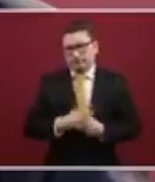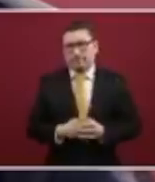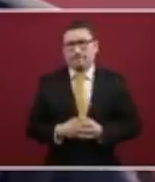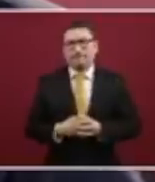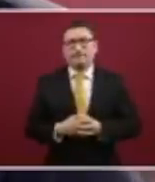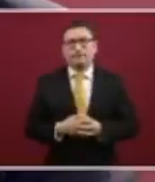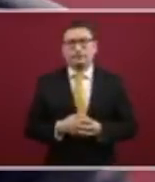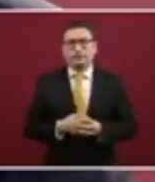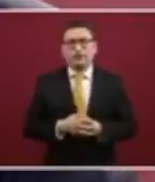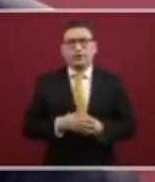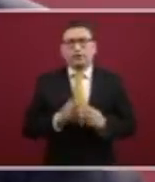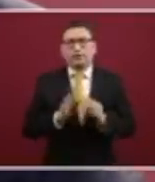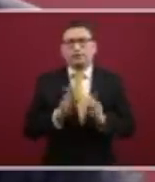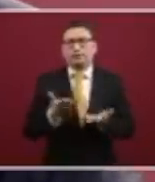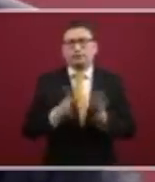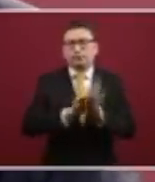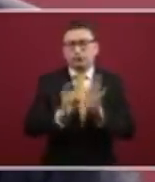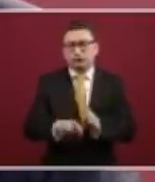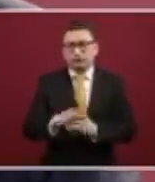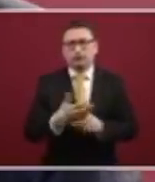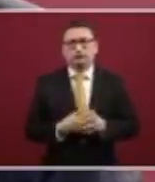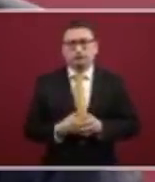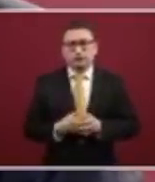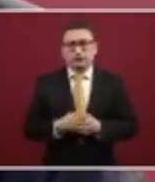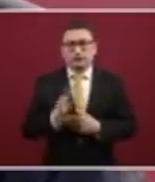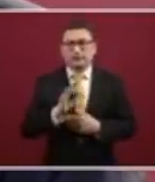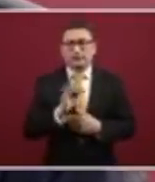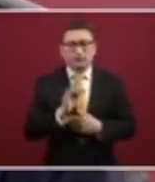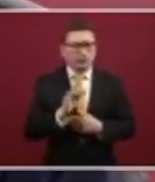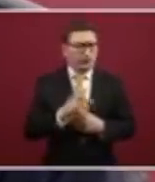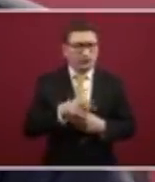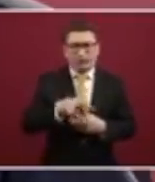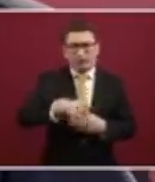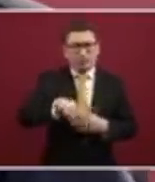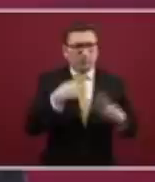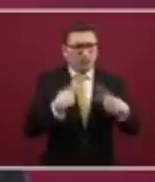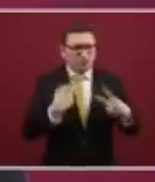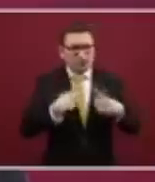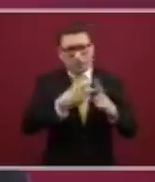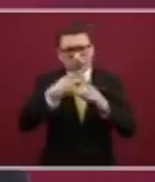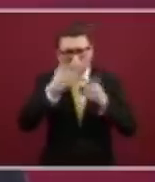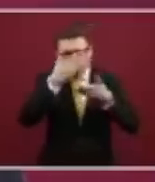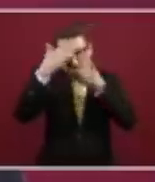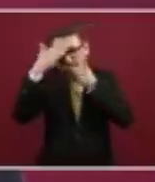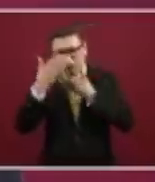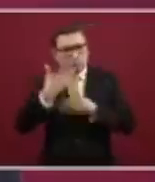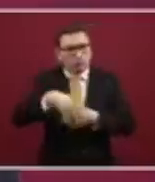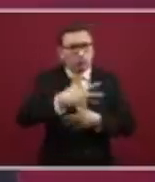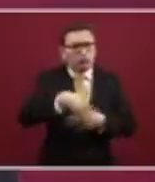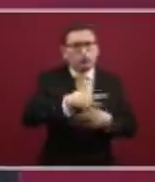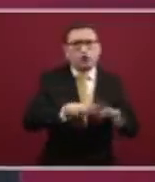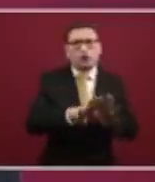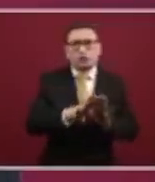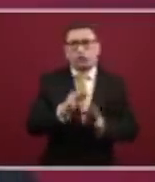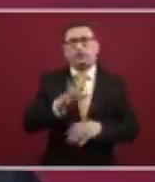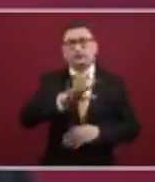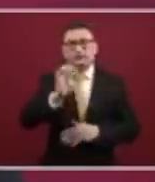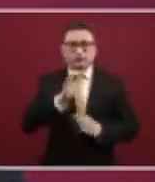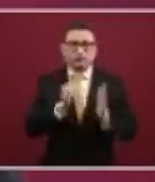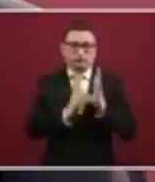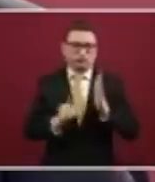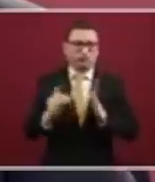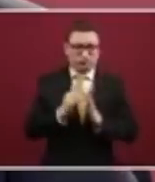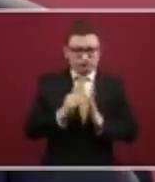En el caso, por ejemplo, de la búsqueda de desaparecidos, se inicia con 500 millones, pero